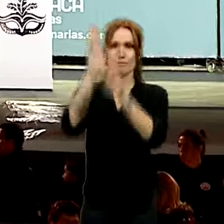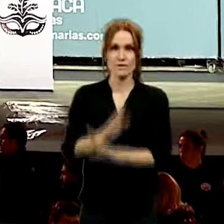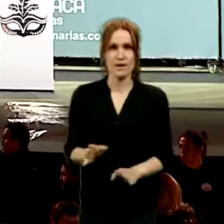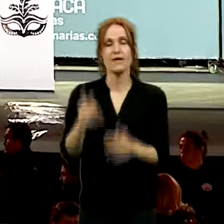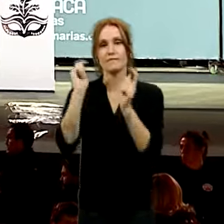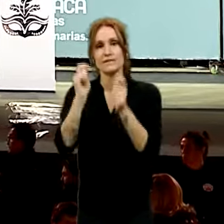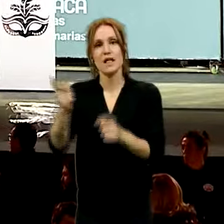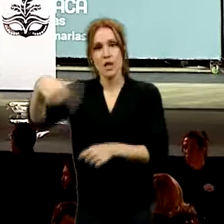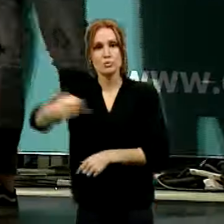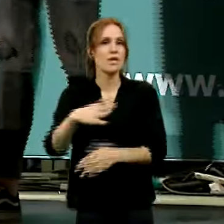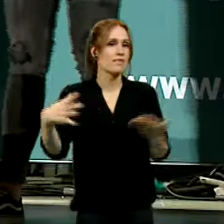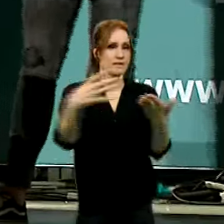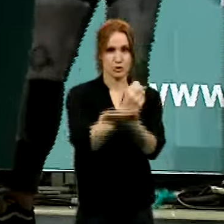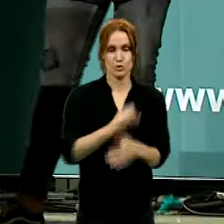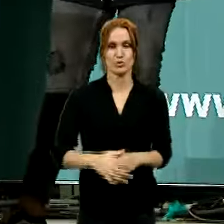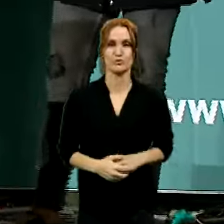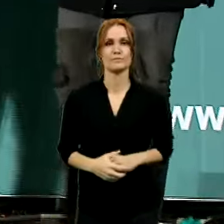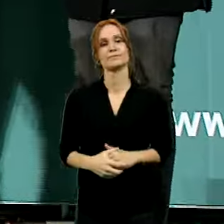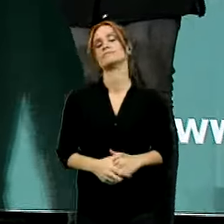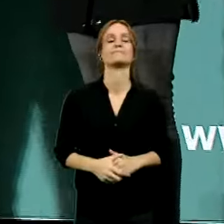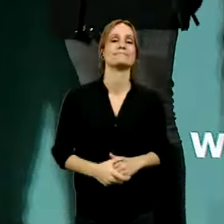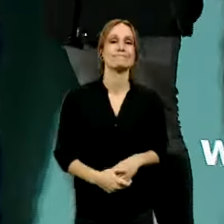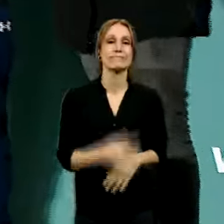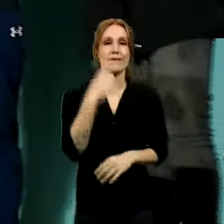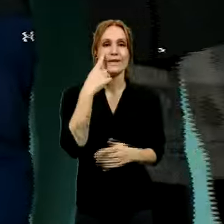a ustedes y a todos. Vamos a ver.